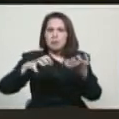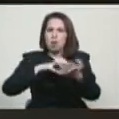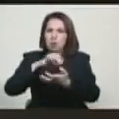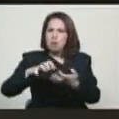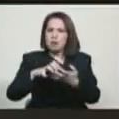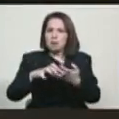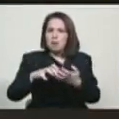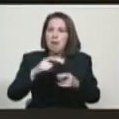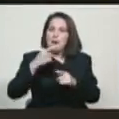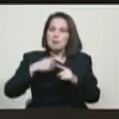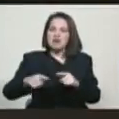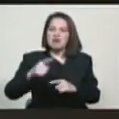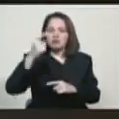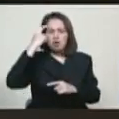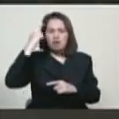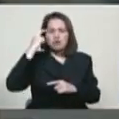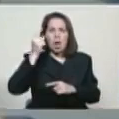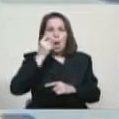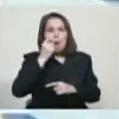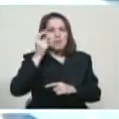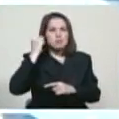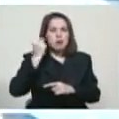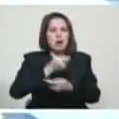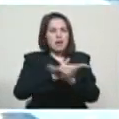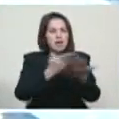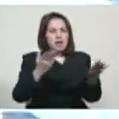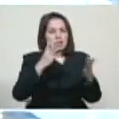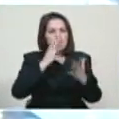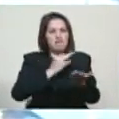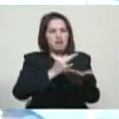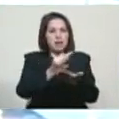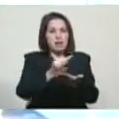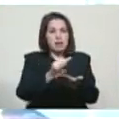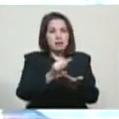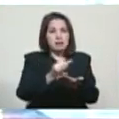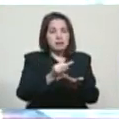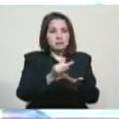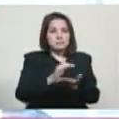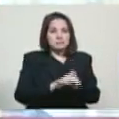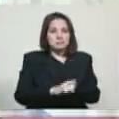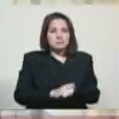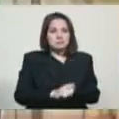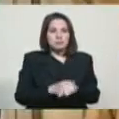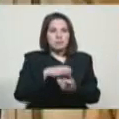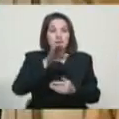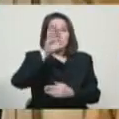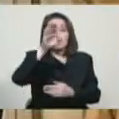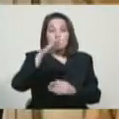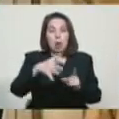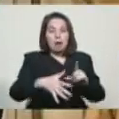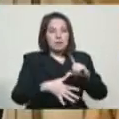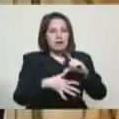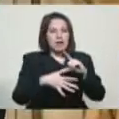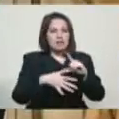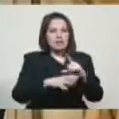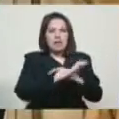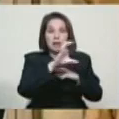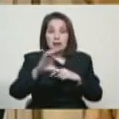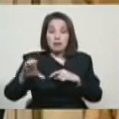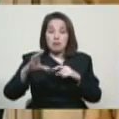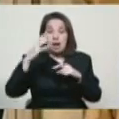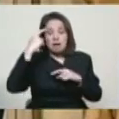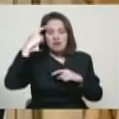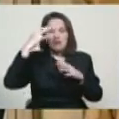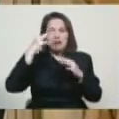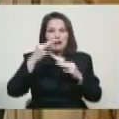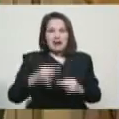somos hombres y mujeres de fe. Tengo una gran fe en el futuro de América Latina y el Caribe. Creo en América